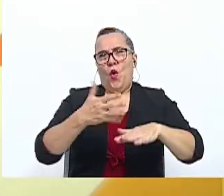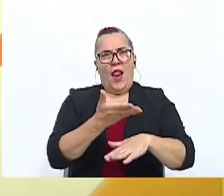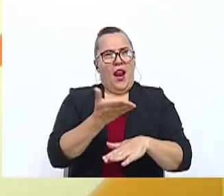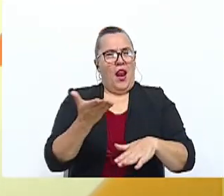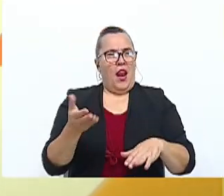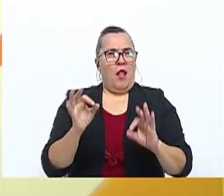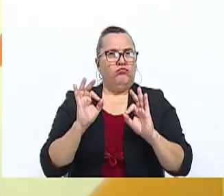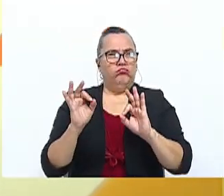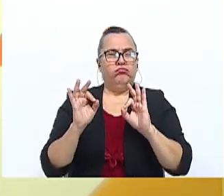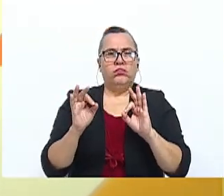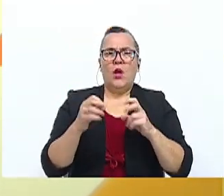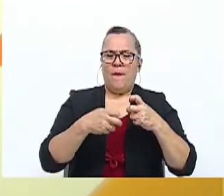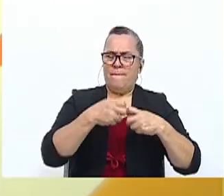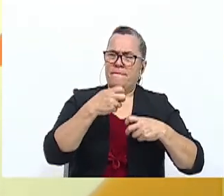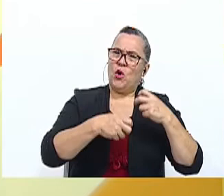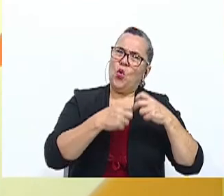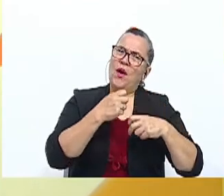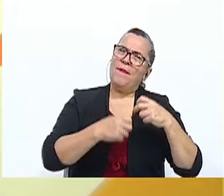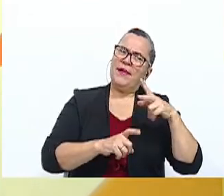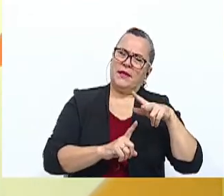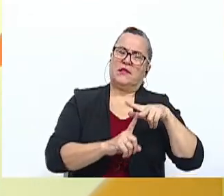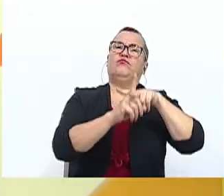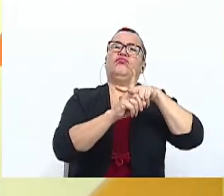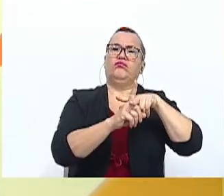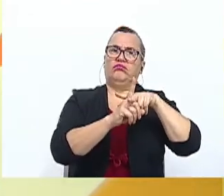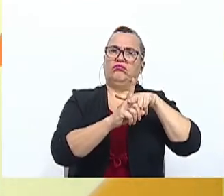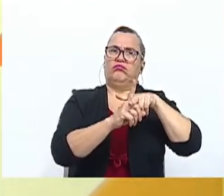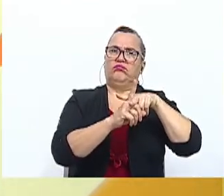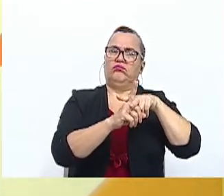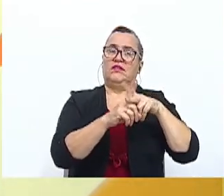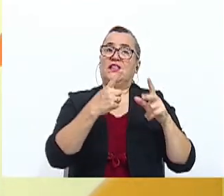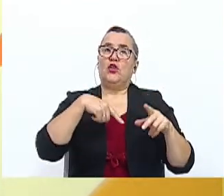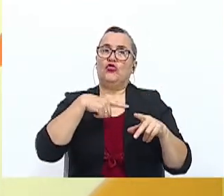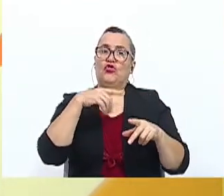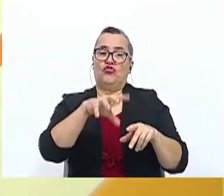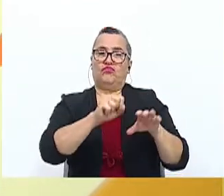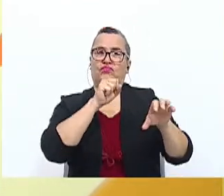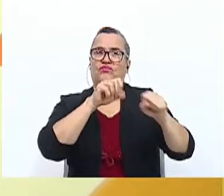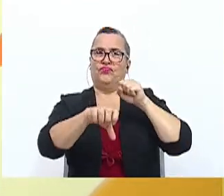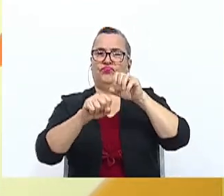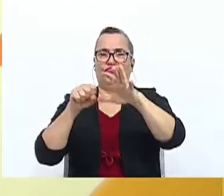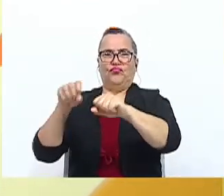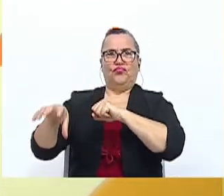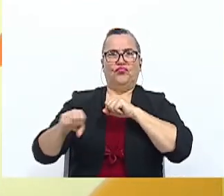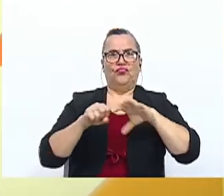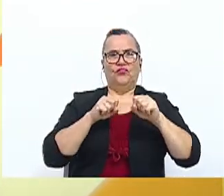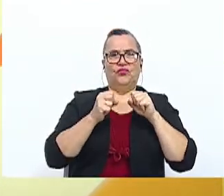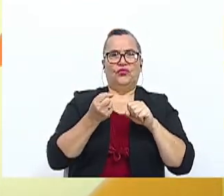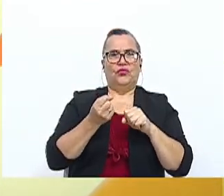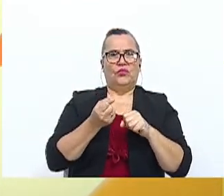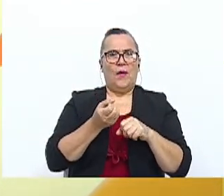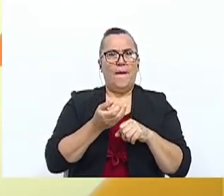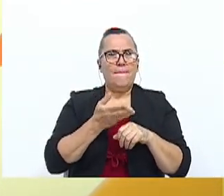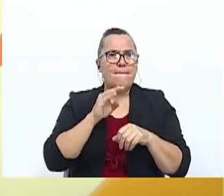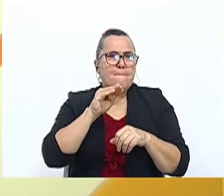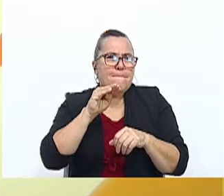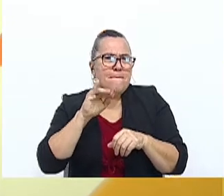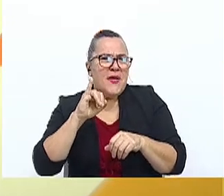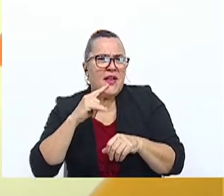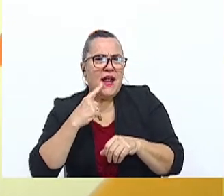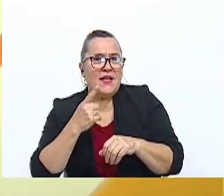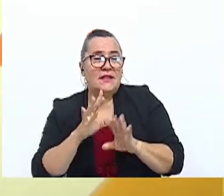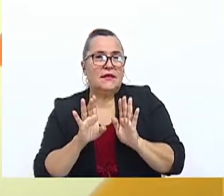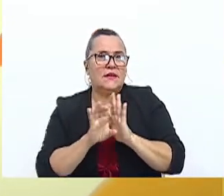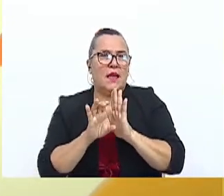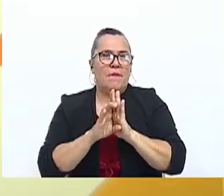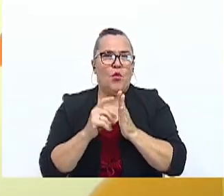la problemática también que se presenta cuando extraemos estos minerales? ¿Han escuchado comentar, por